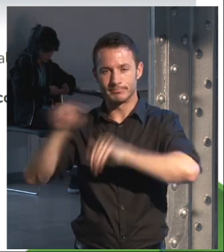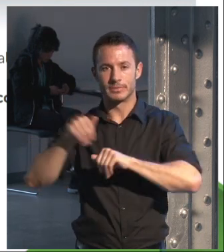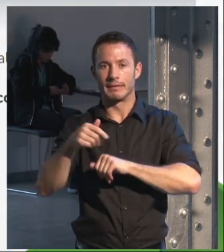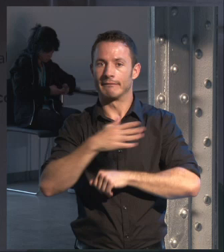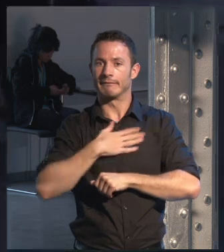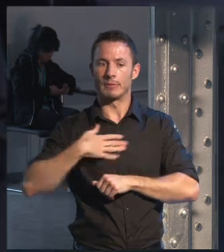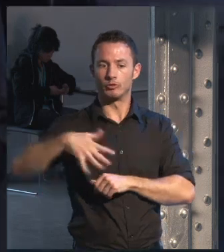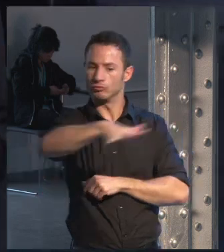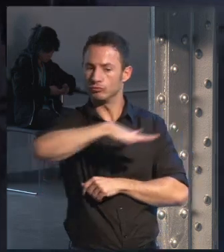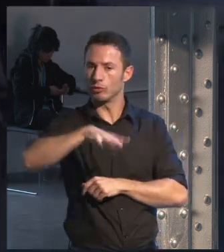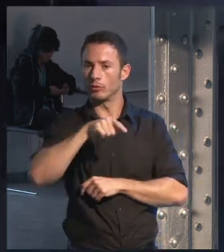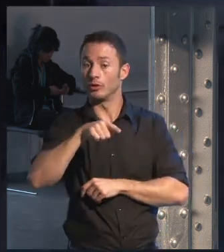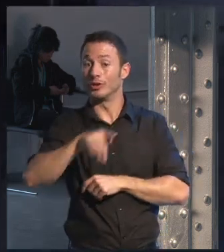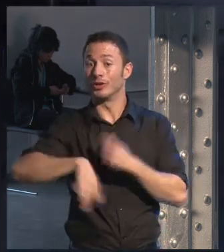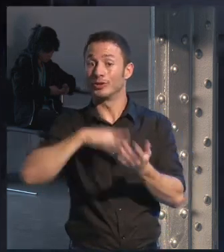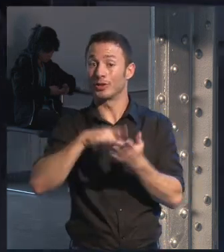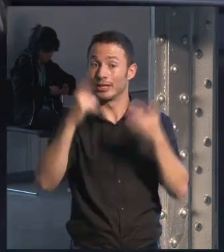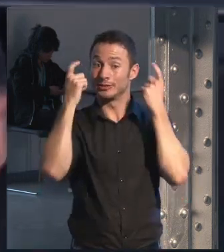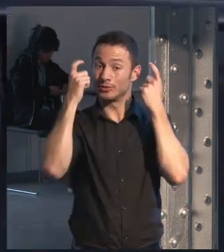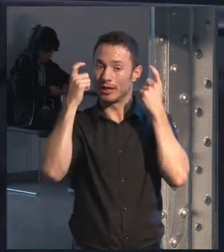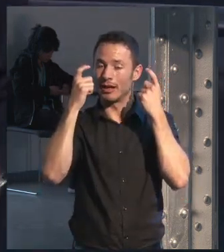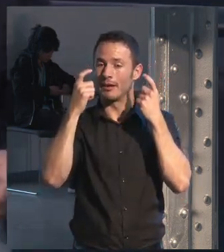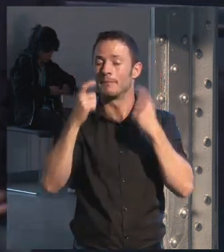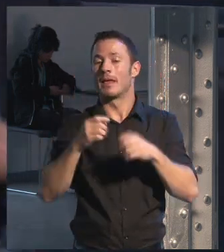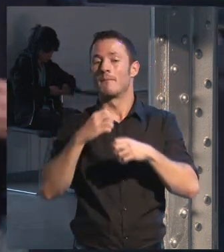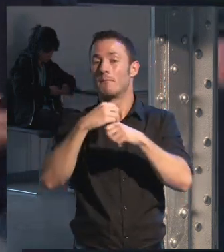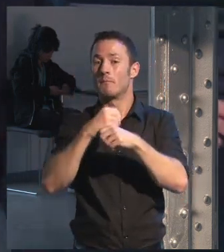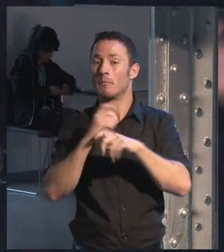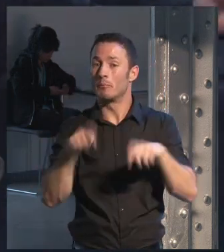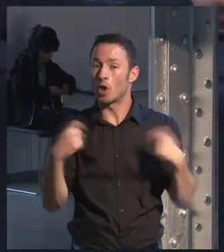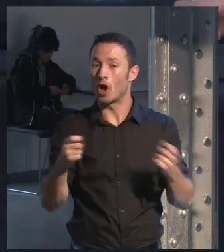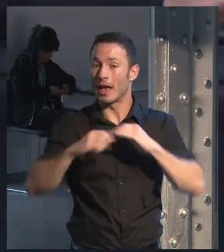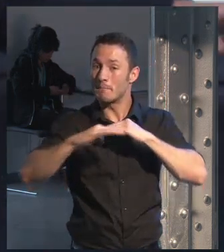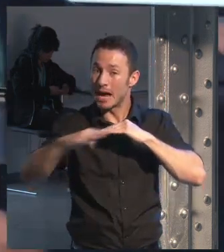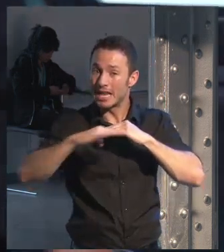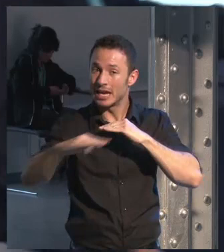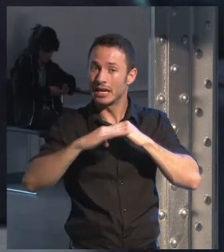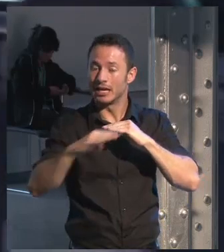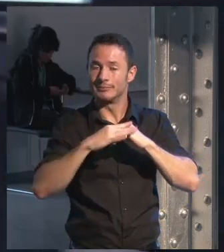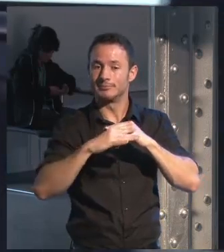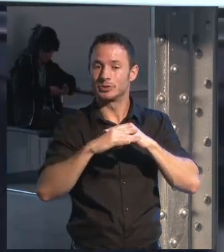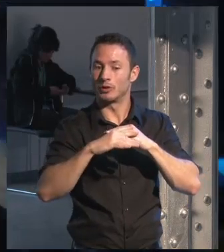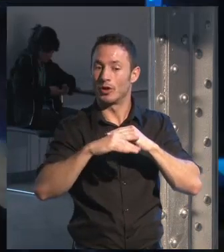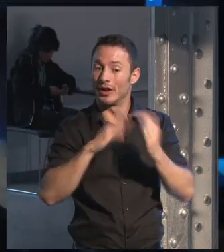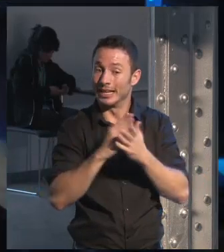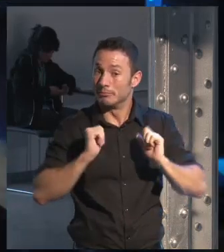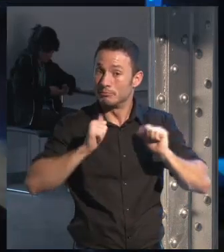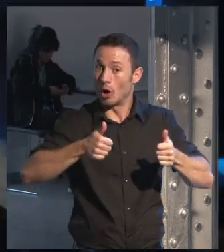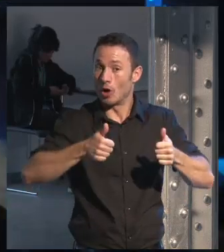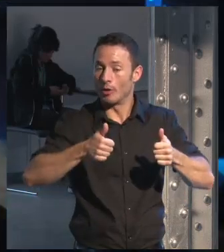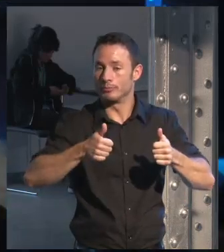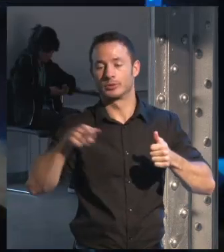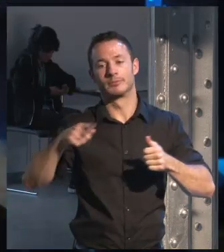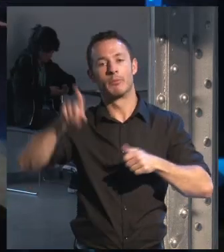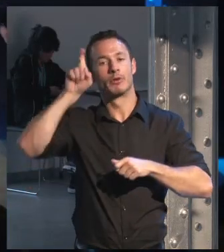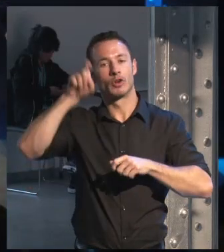cuando aprendan biología marina, nada más empezar la clase, lo que hagan es... El profesor va a tener una especie de carrito de estas